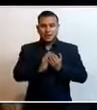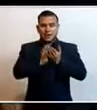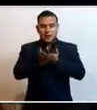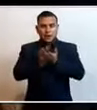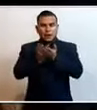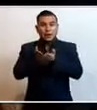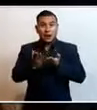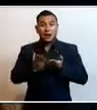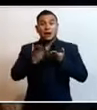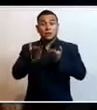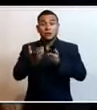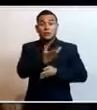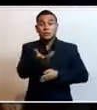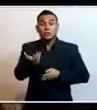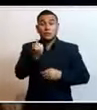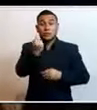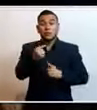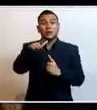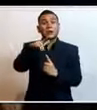gente.